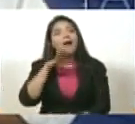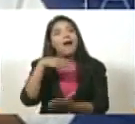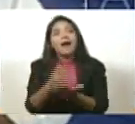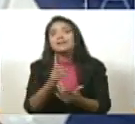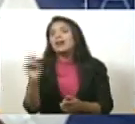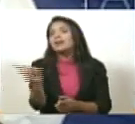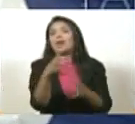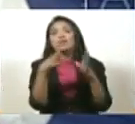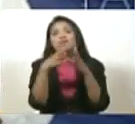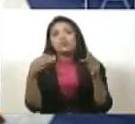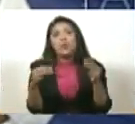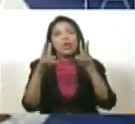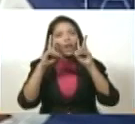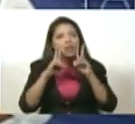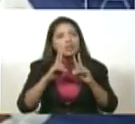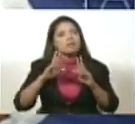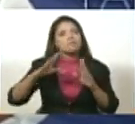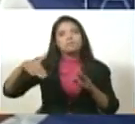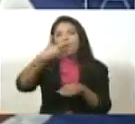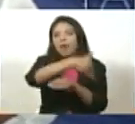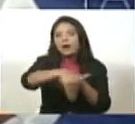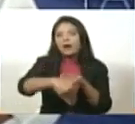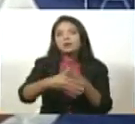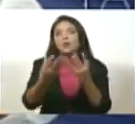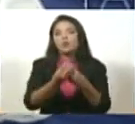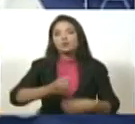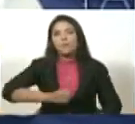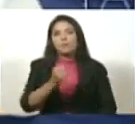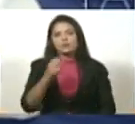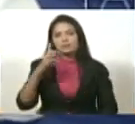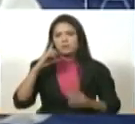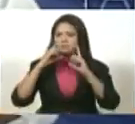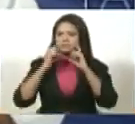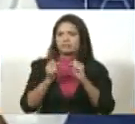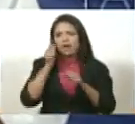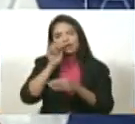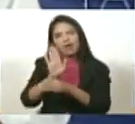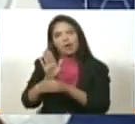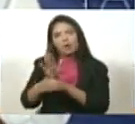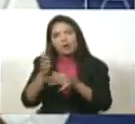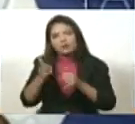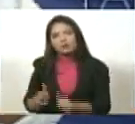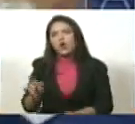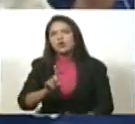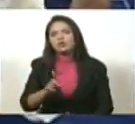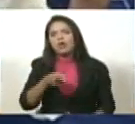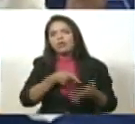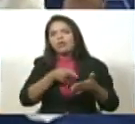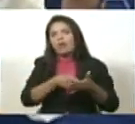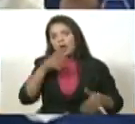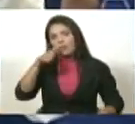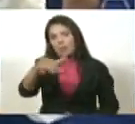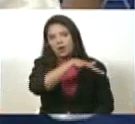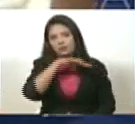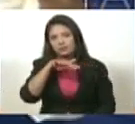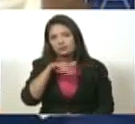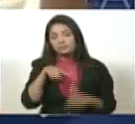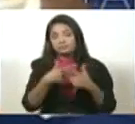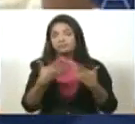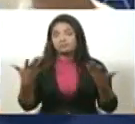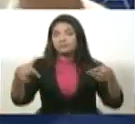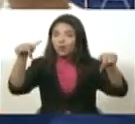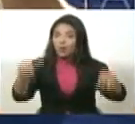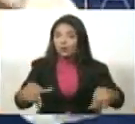las esquinas estén bien cuidadas con un policía bien formado que cuida a nuestros hijos y no matraque a nuestro pueblo. Por lo tanto,